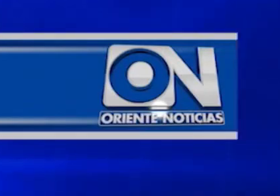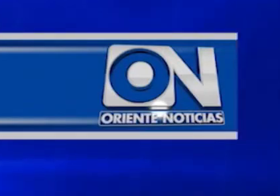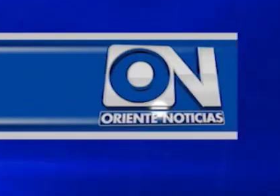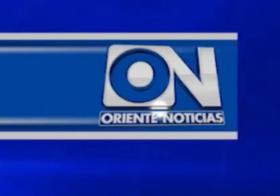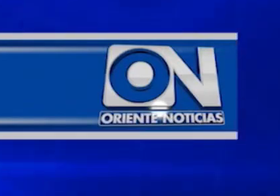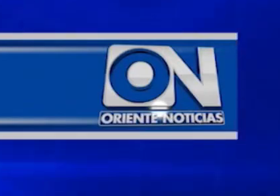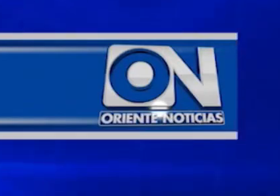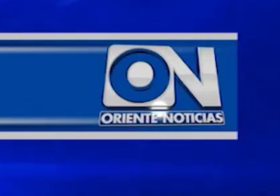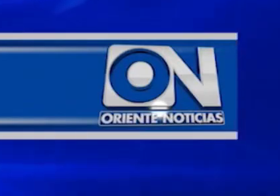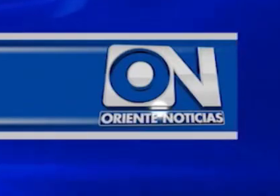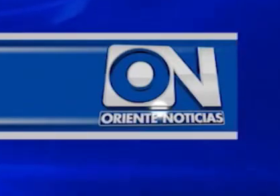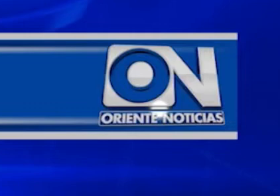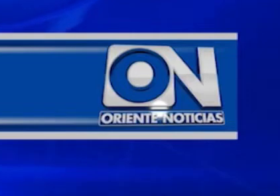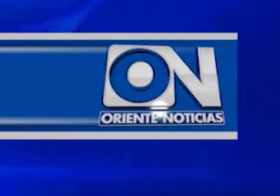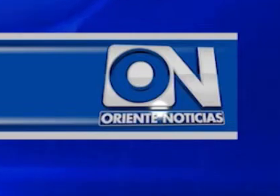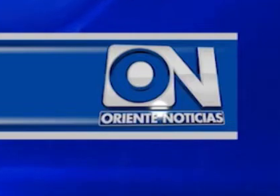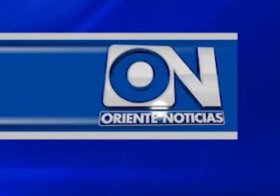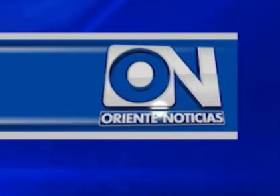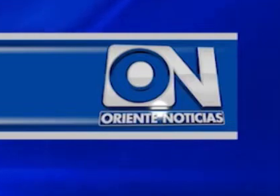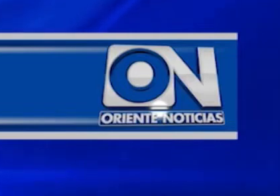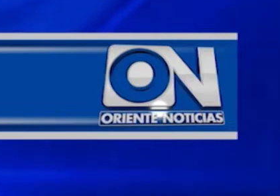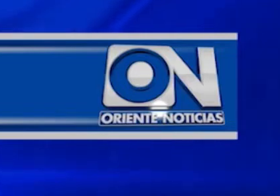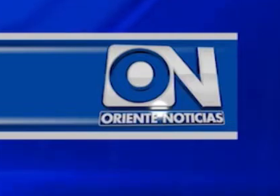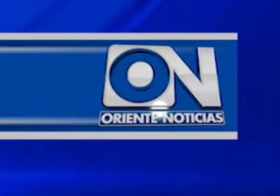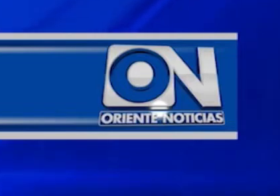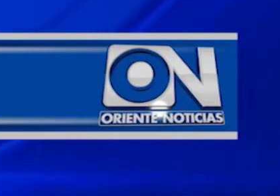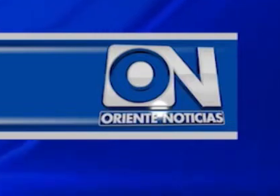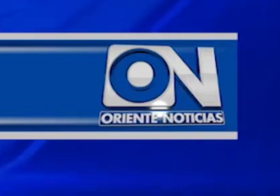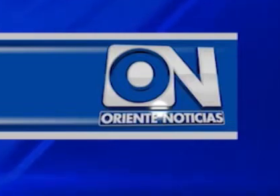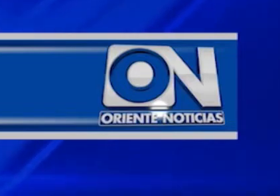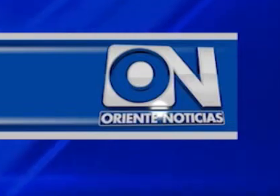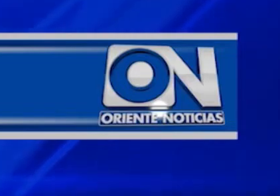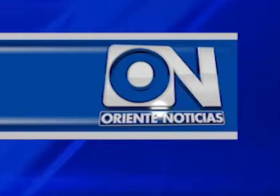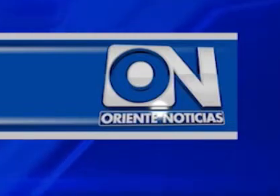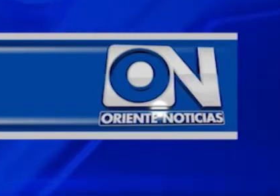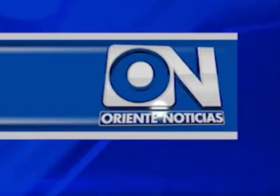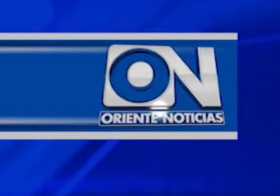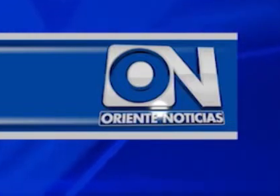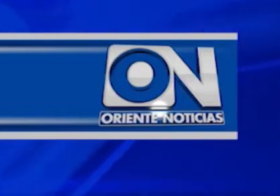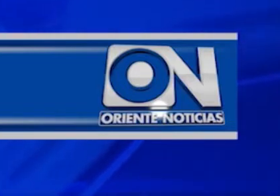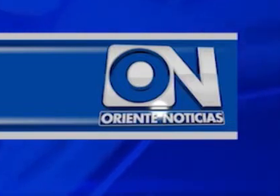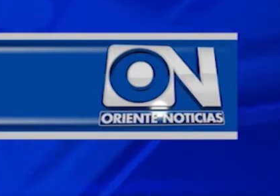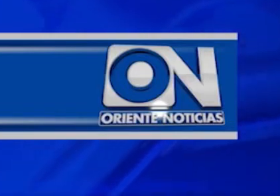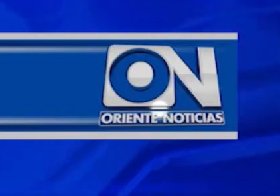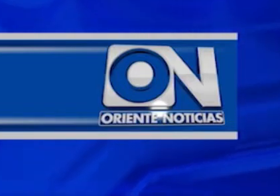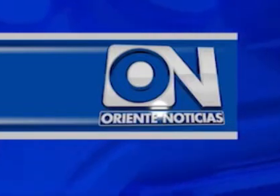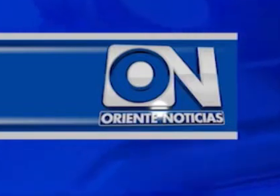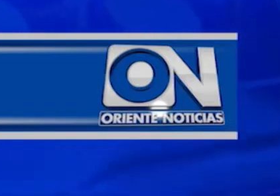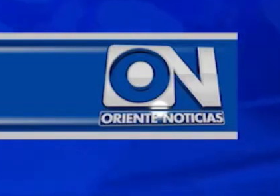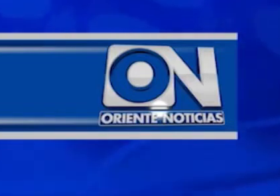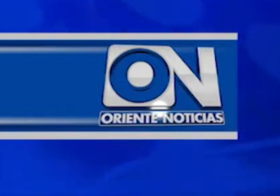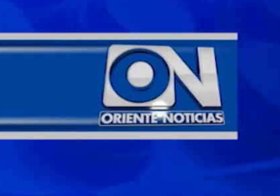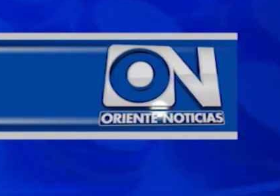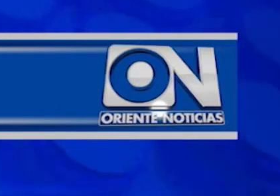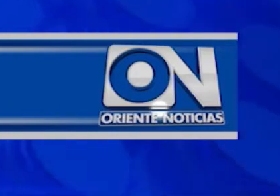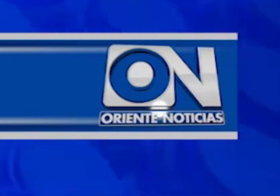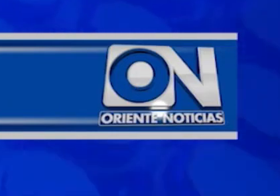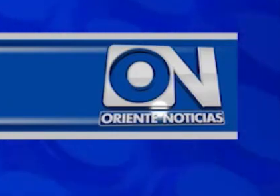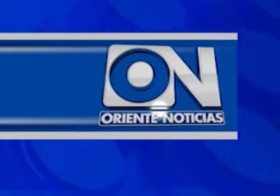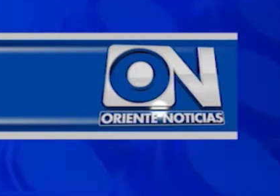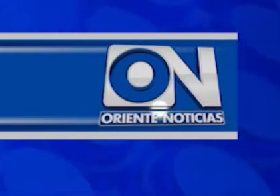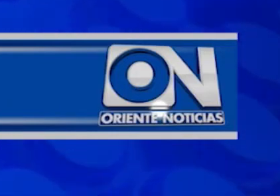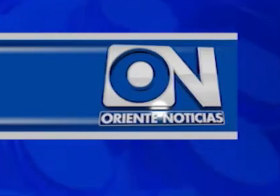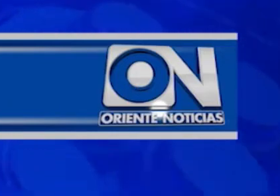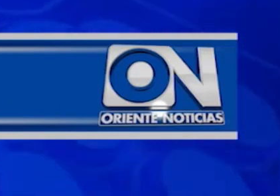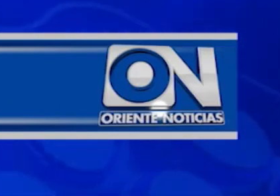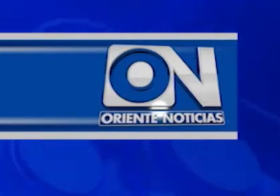Yulide Caballero Caballero, soy auxiliar de enfermería y actualmente trabajo en la IPS La Bateca. Mi nombre es Milena